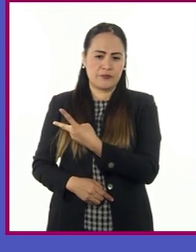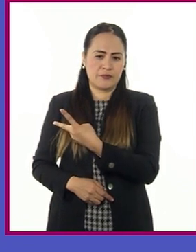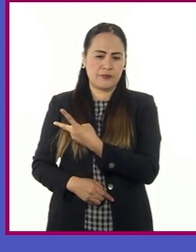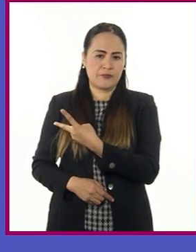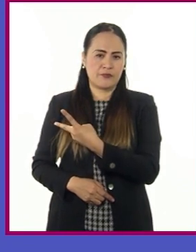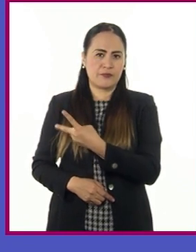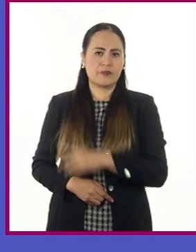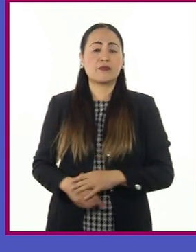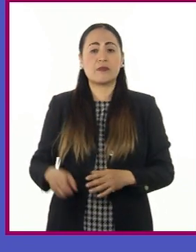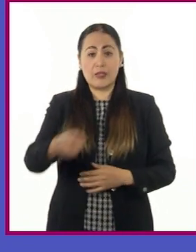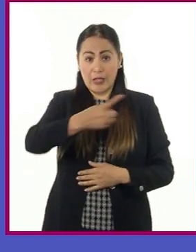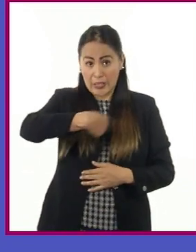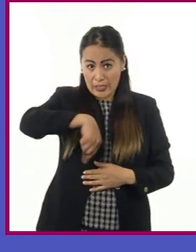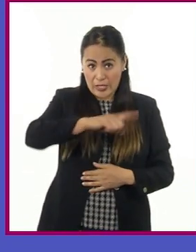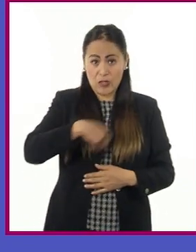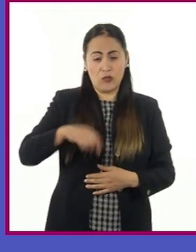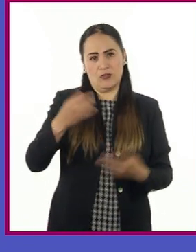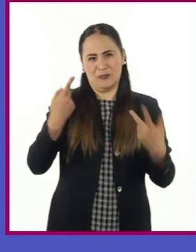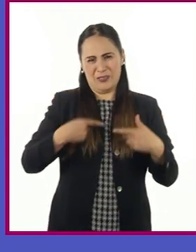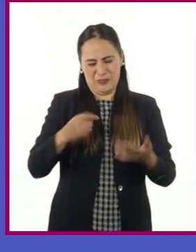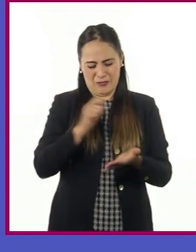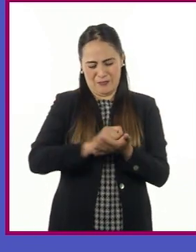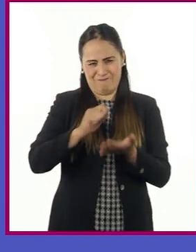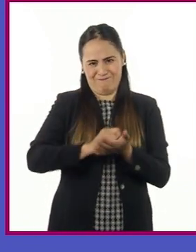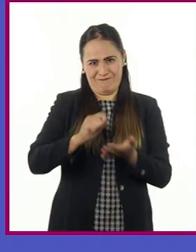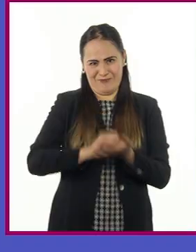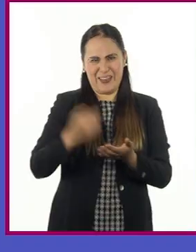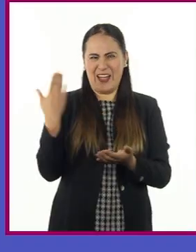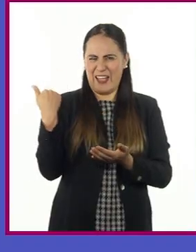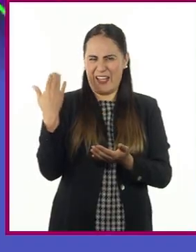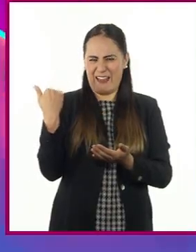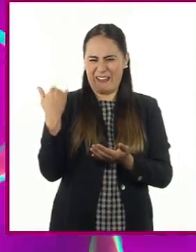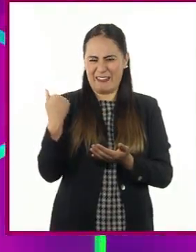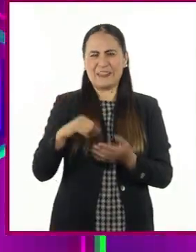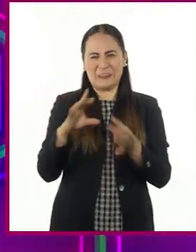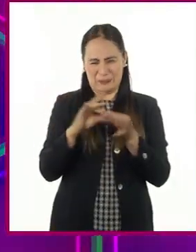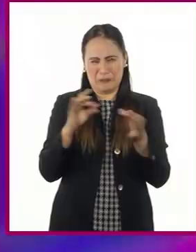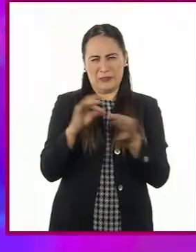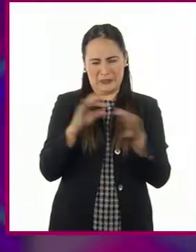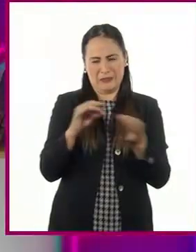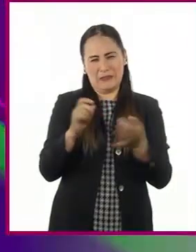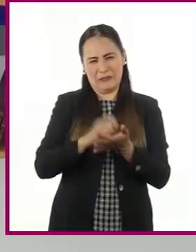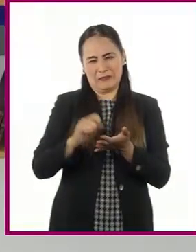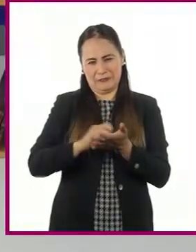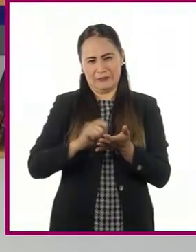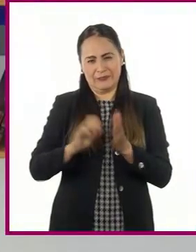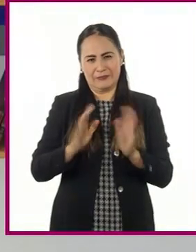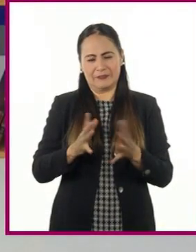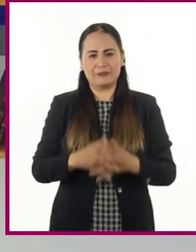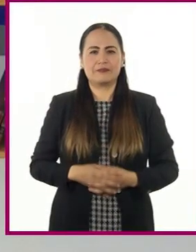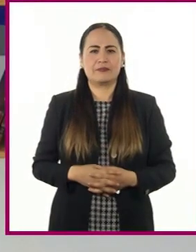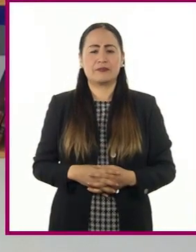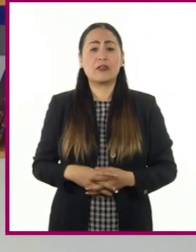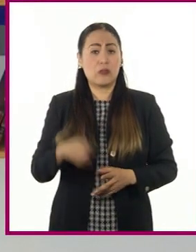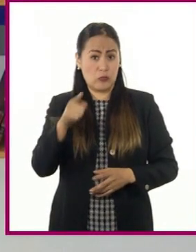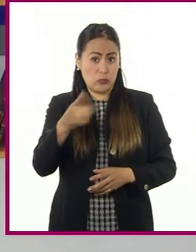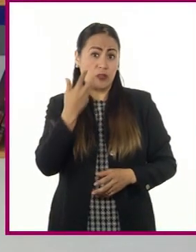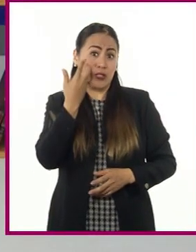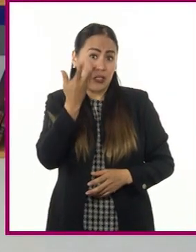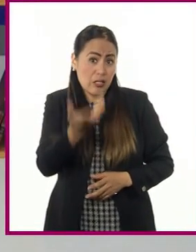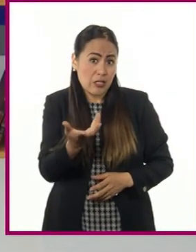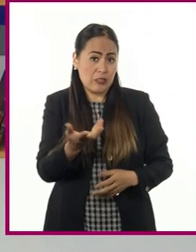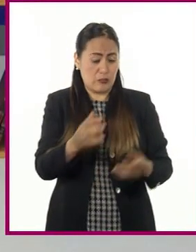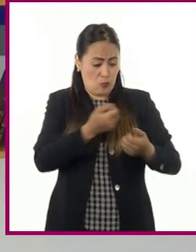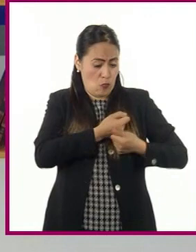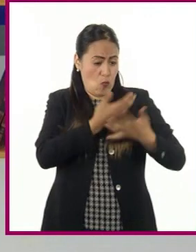Pedro Calderón de la Barca, del cual hablamos hace un momento. ¿Te gustaría que leyéramos un poema